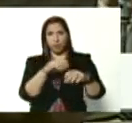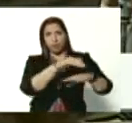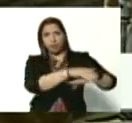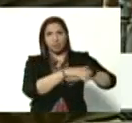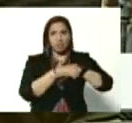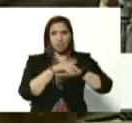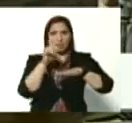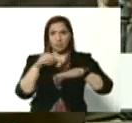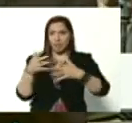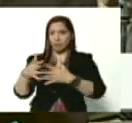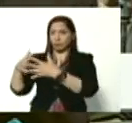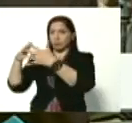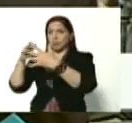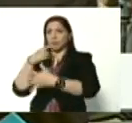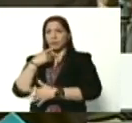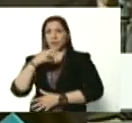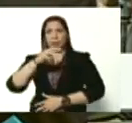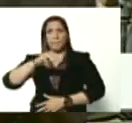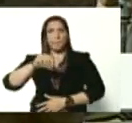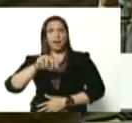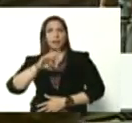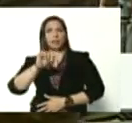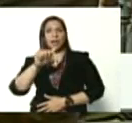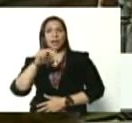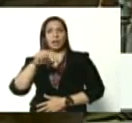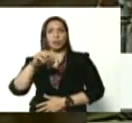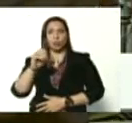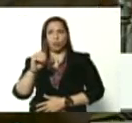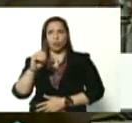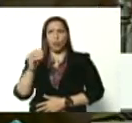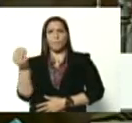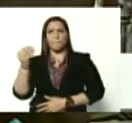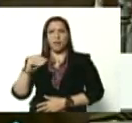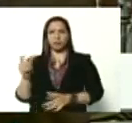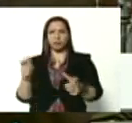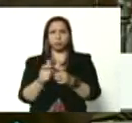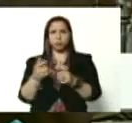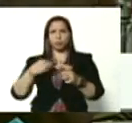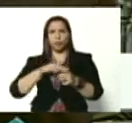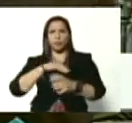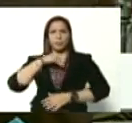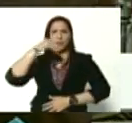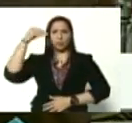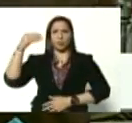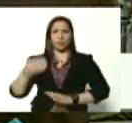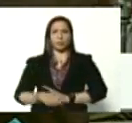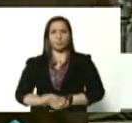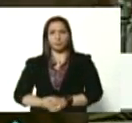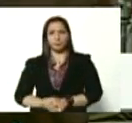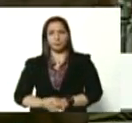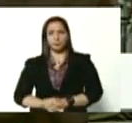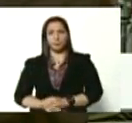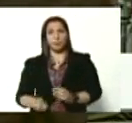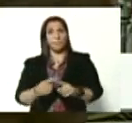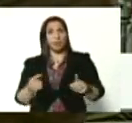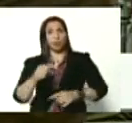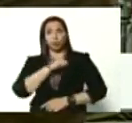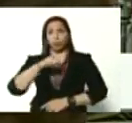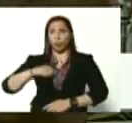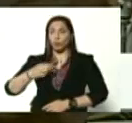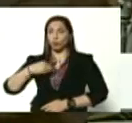norteamericanos decía mariano picón salas lo más irreductible es nuestra espiritualidad pero como somos